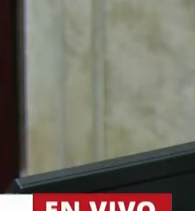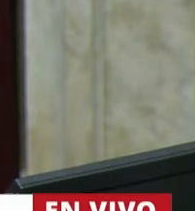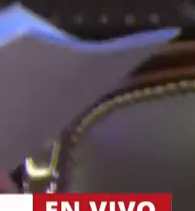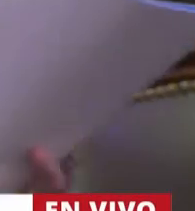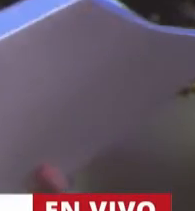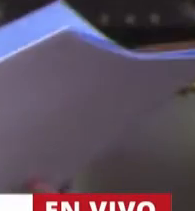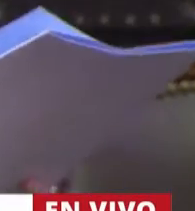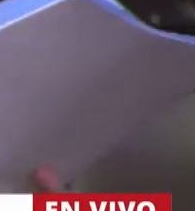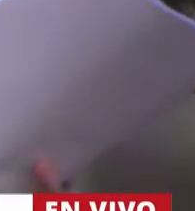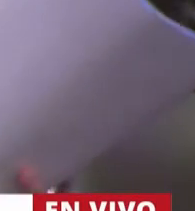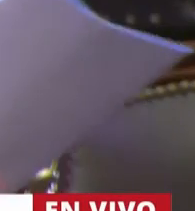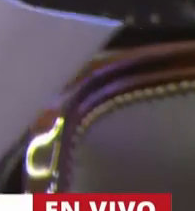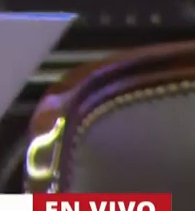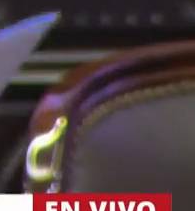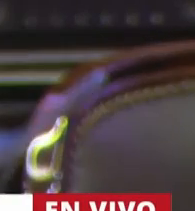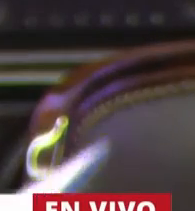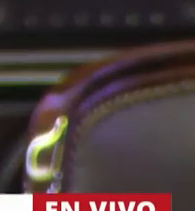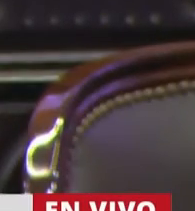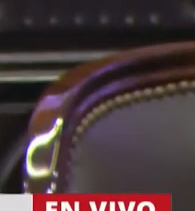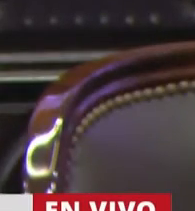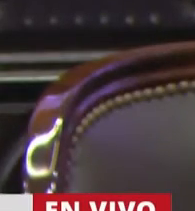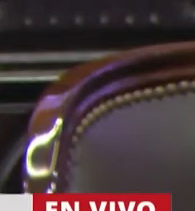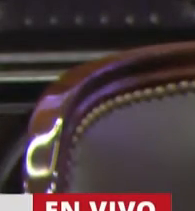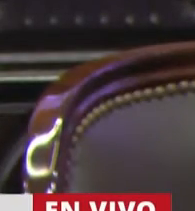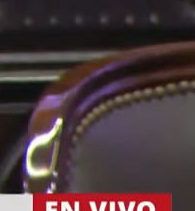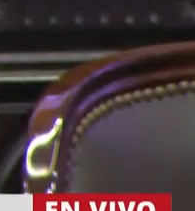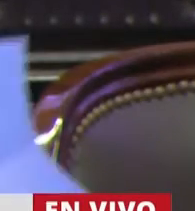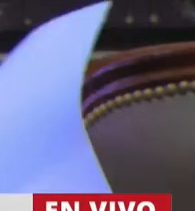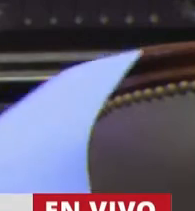Gracias, Presidenta. Le pido disculpas.